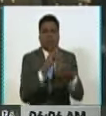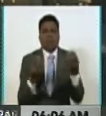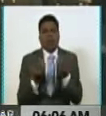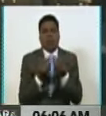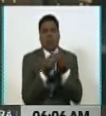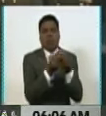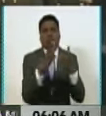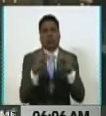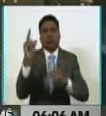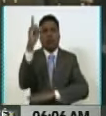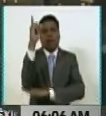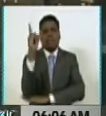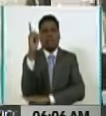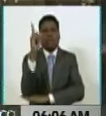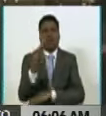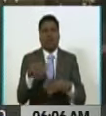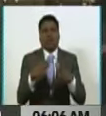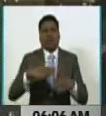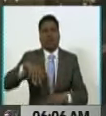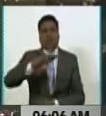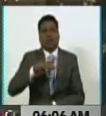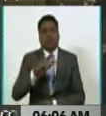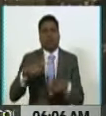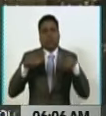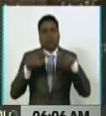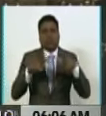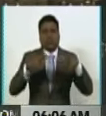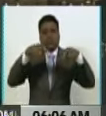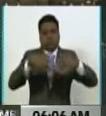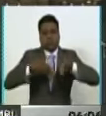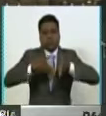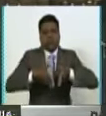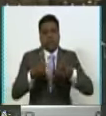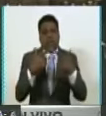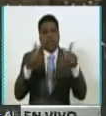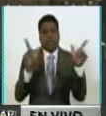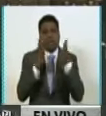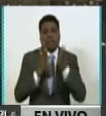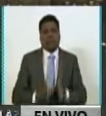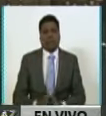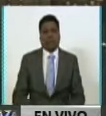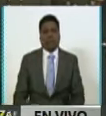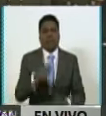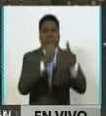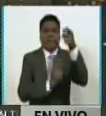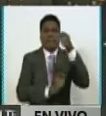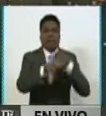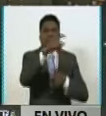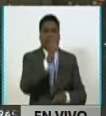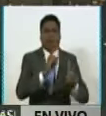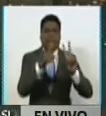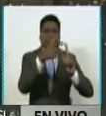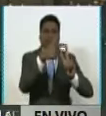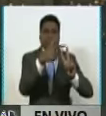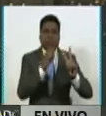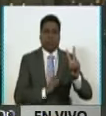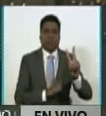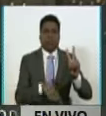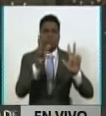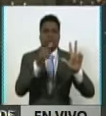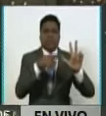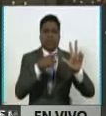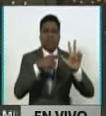Panteón Nacional y Mausoleo del Libertador. Izada de la bandera nacional. Se entonaron las gloriosas notas de